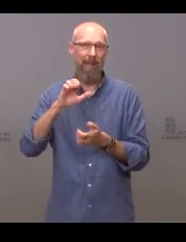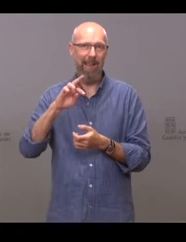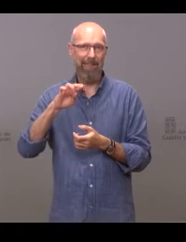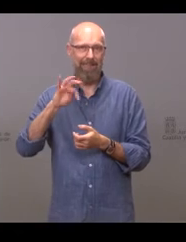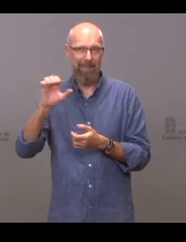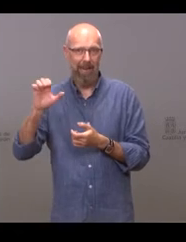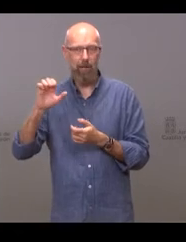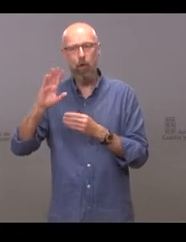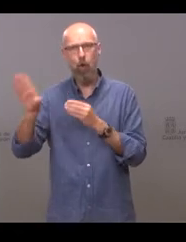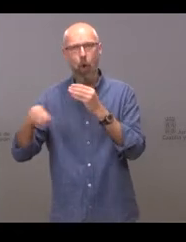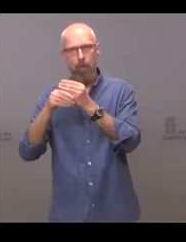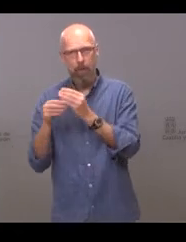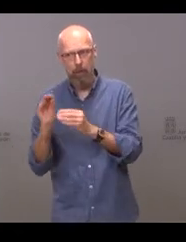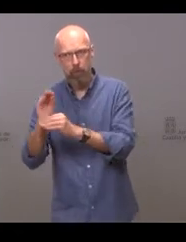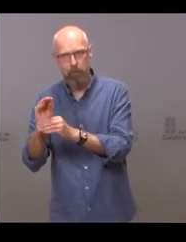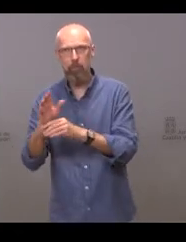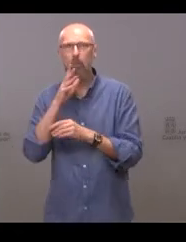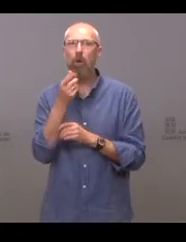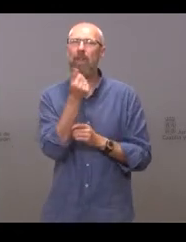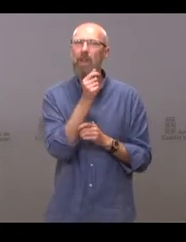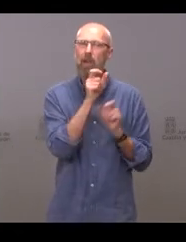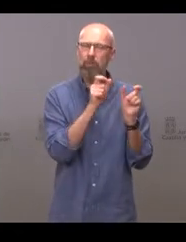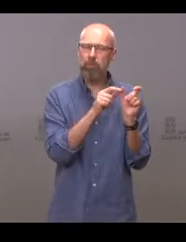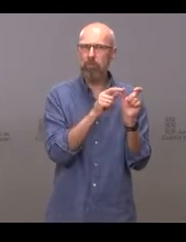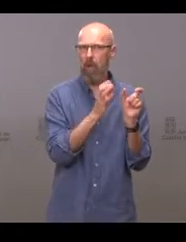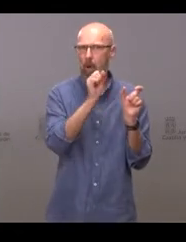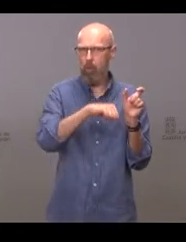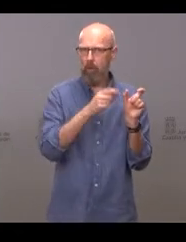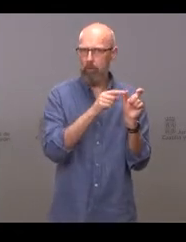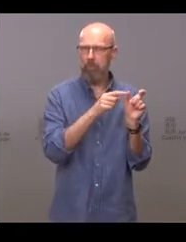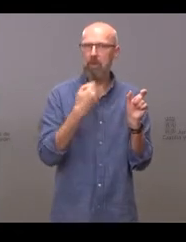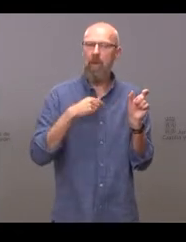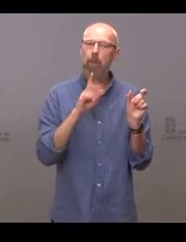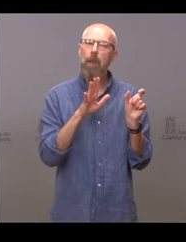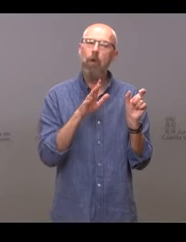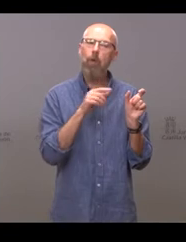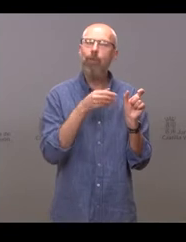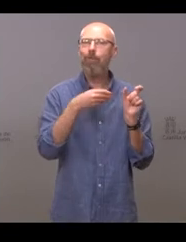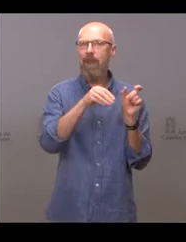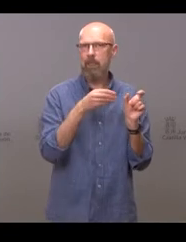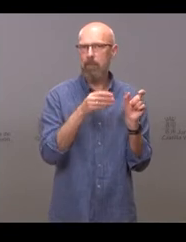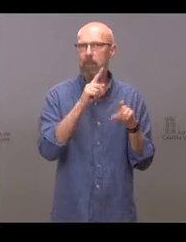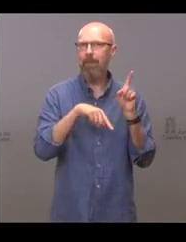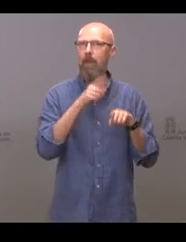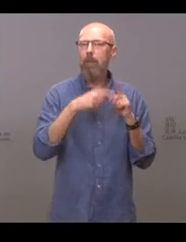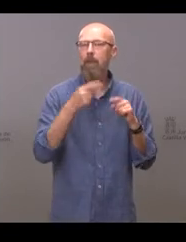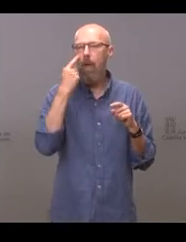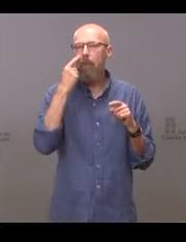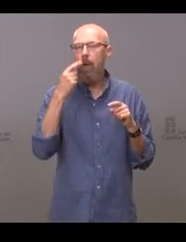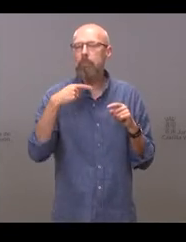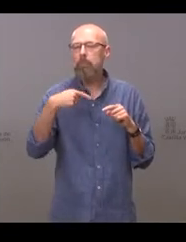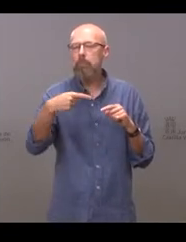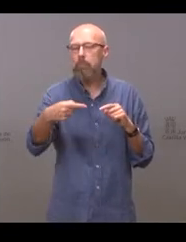cantidad establecida que queda abierta en función de la evolución de cómo vayan las